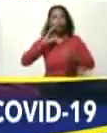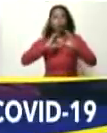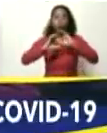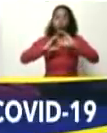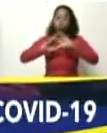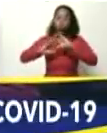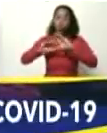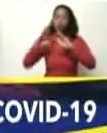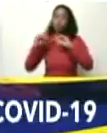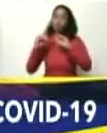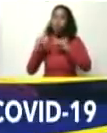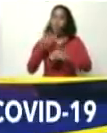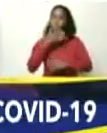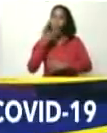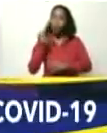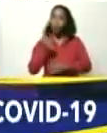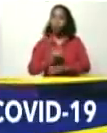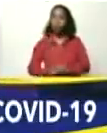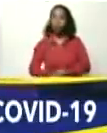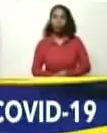conversadita, habladita, es mejor